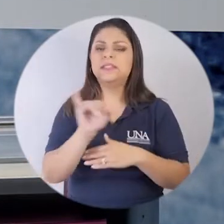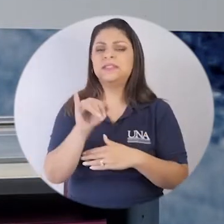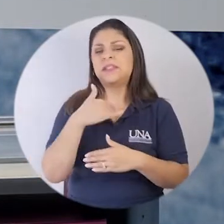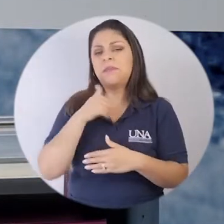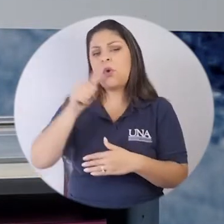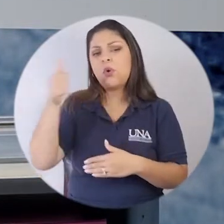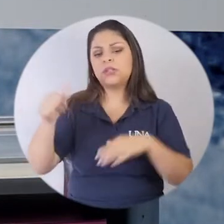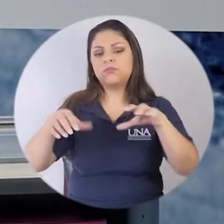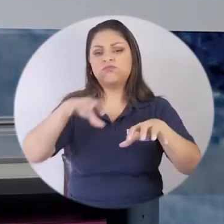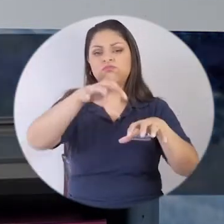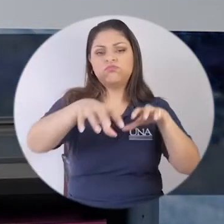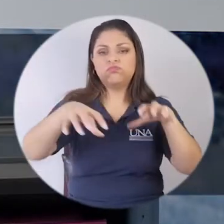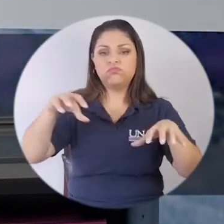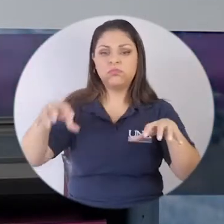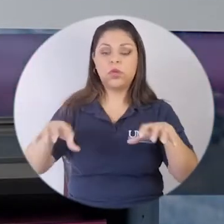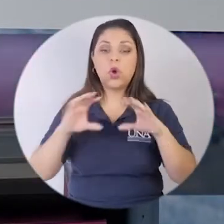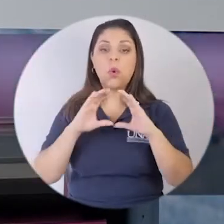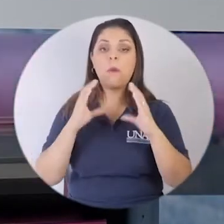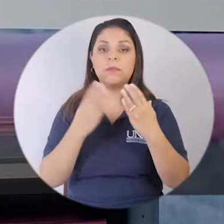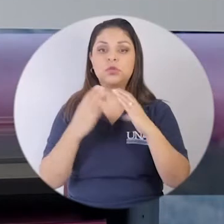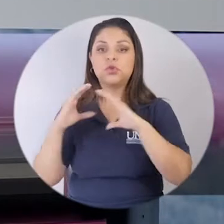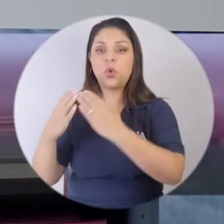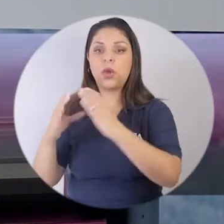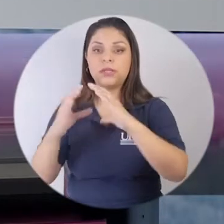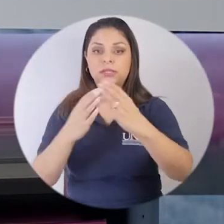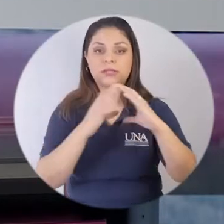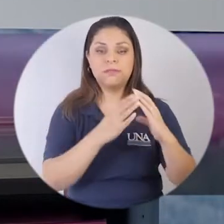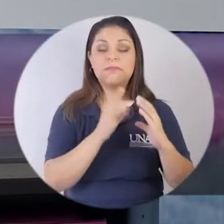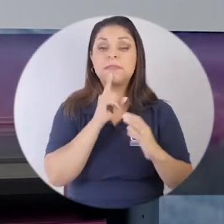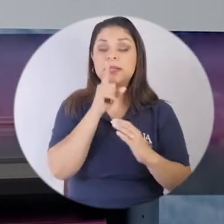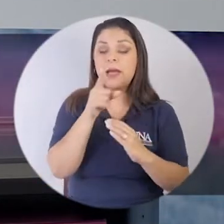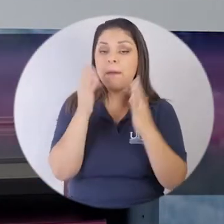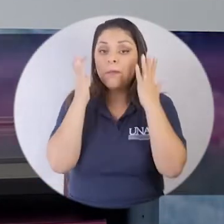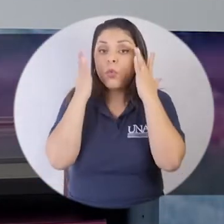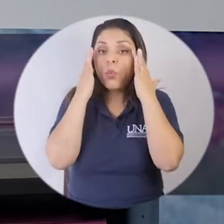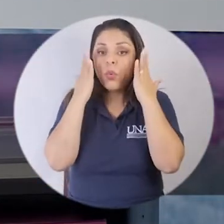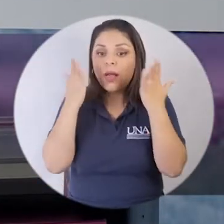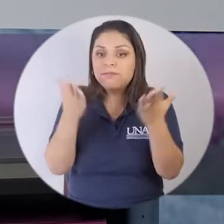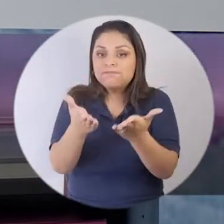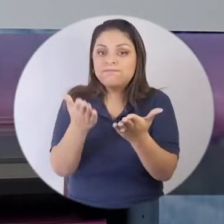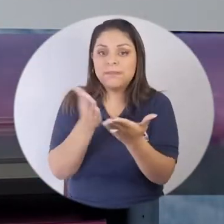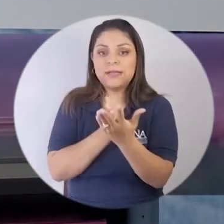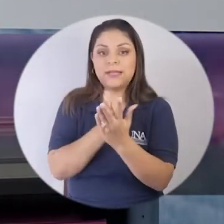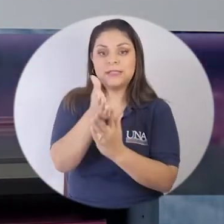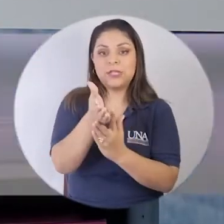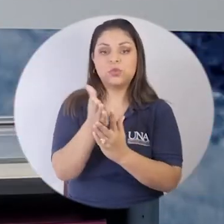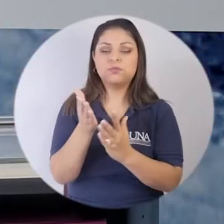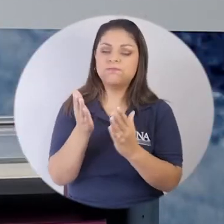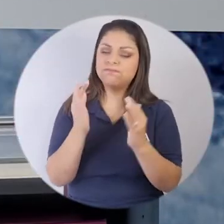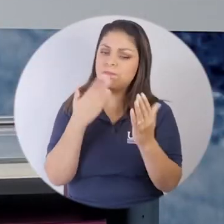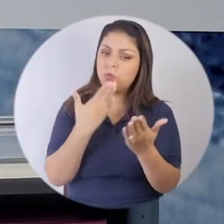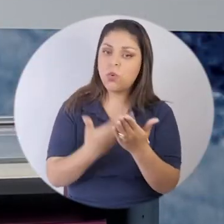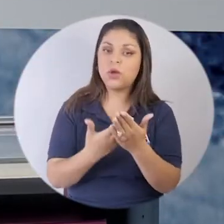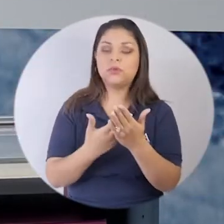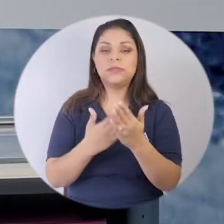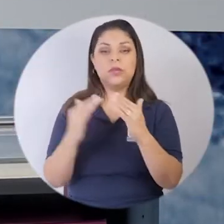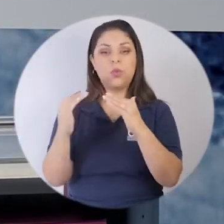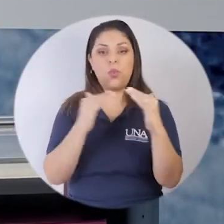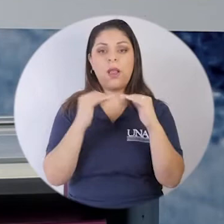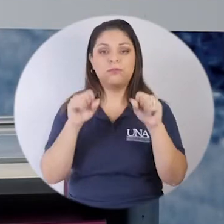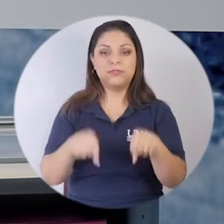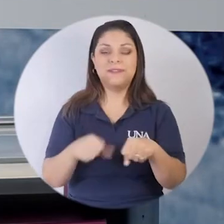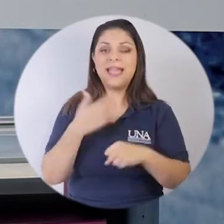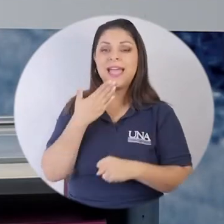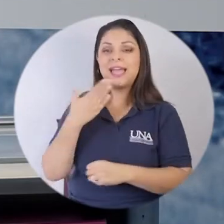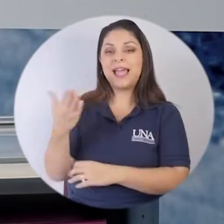sí hay diferentes instancias, ¿verdad?, y comisiones que están procurando ese acceso, ¿verdad?, lo más efectivo y